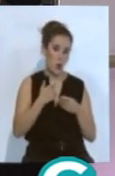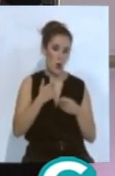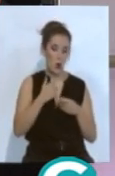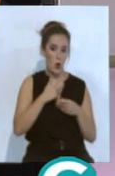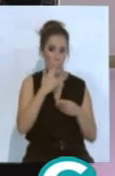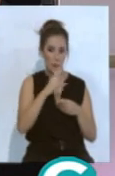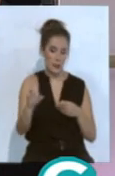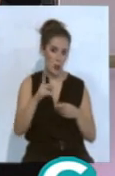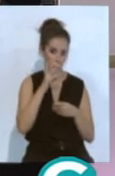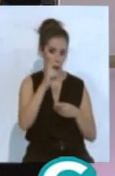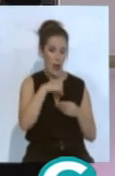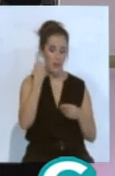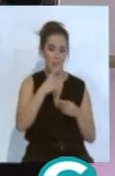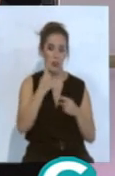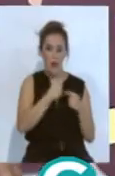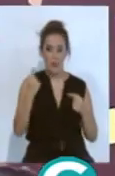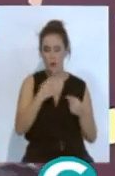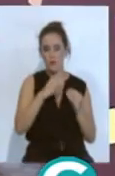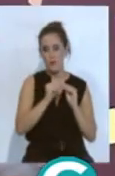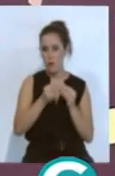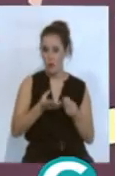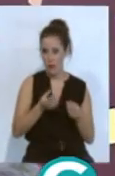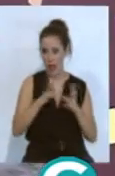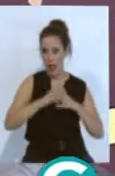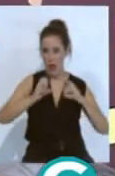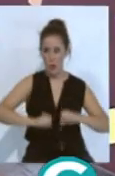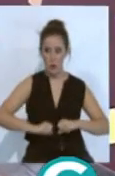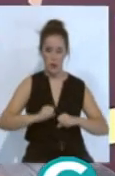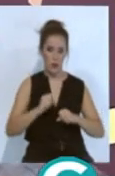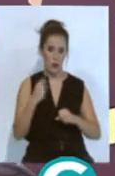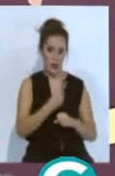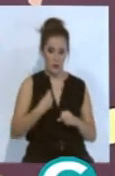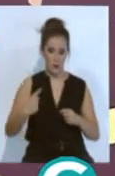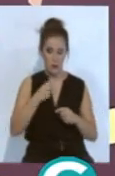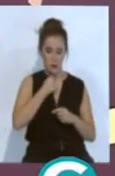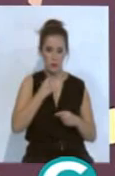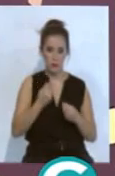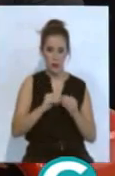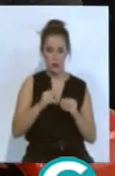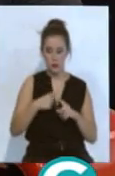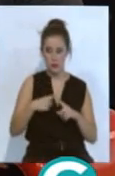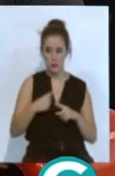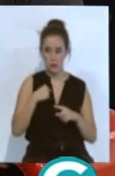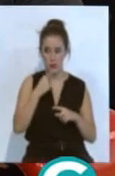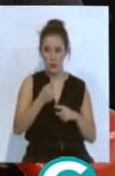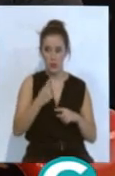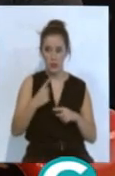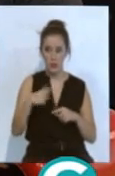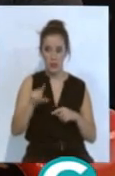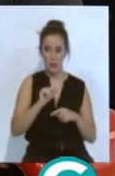uno tiene su cabeza, su antología. Qué difícil es poner de acuerdo. Entonces, a cada uno lo que vamos a decir de las coplas somos nosotros